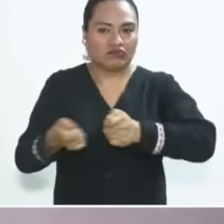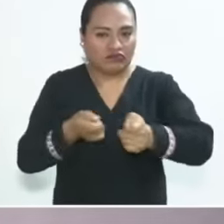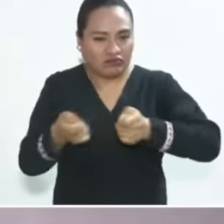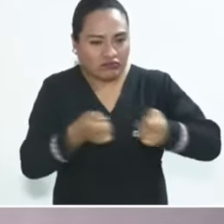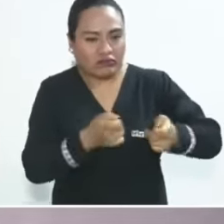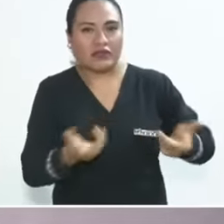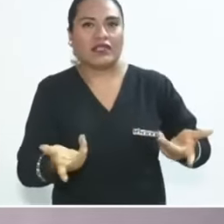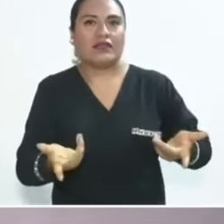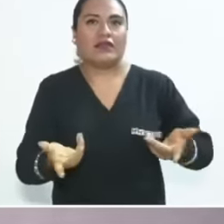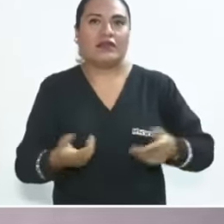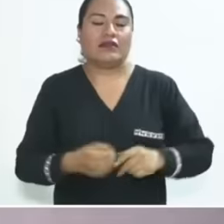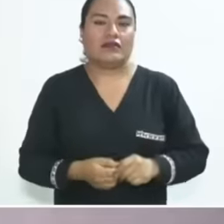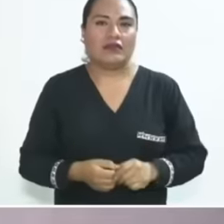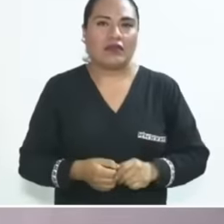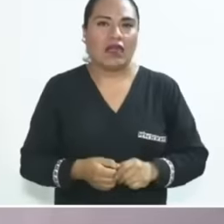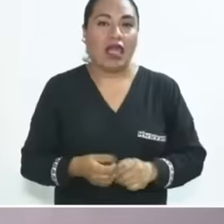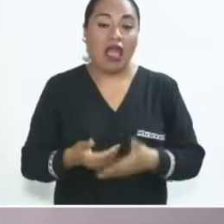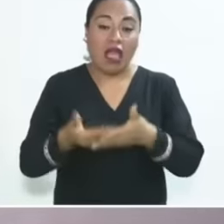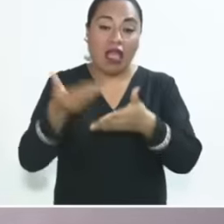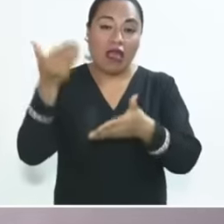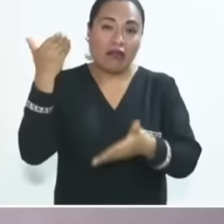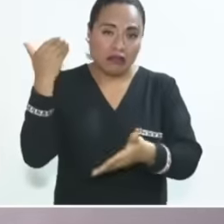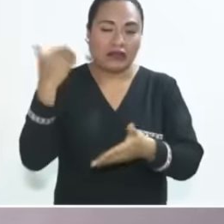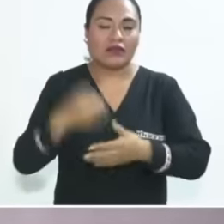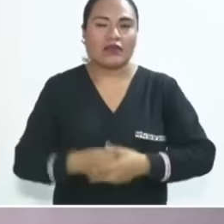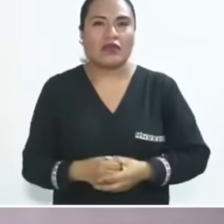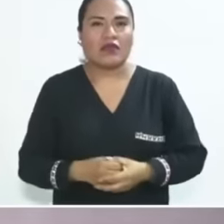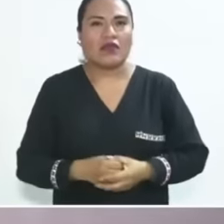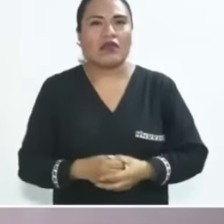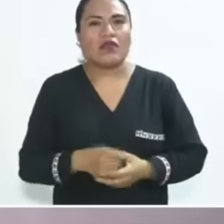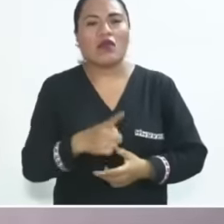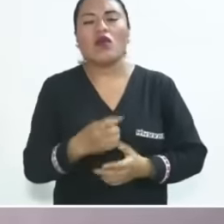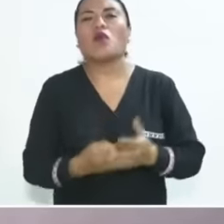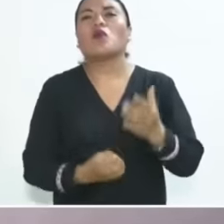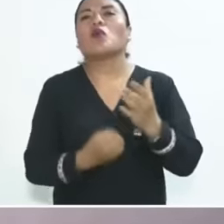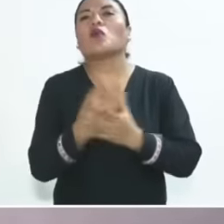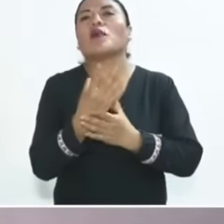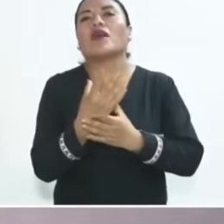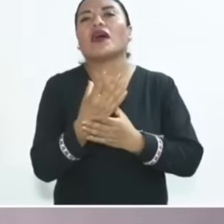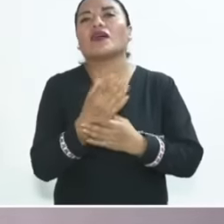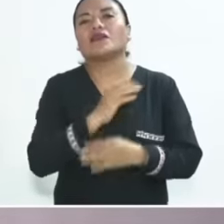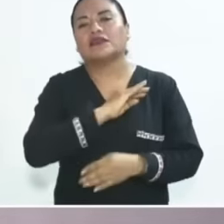entonces se conocía como la Nueva España.